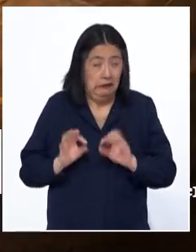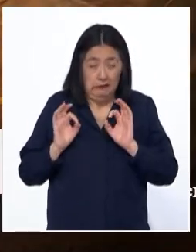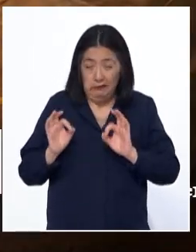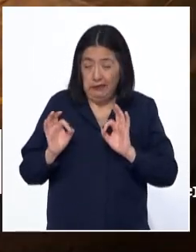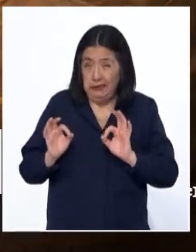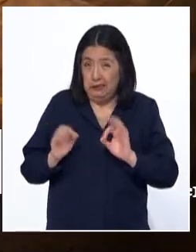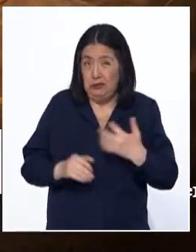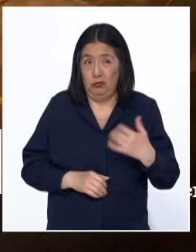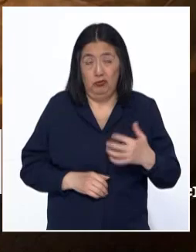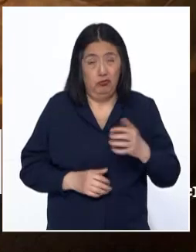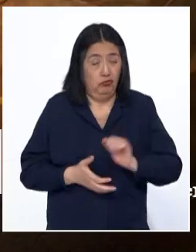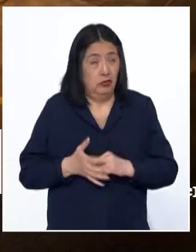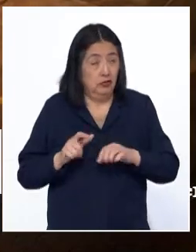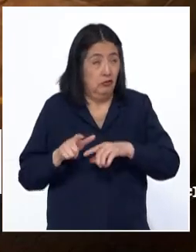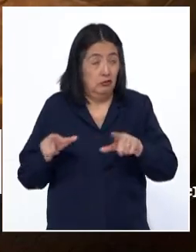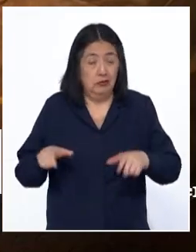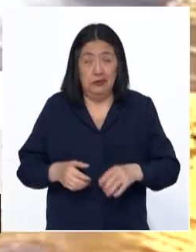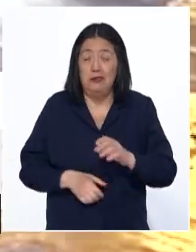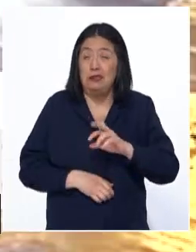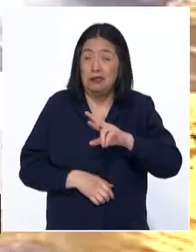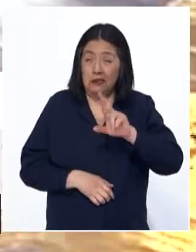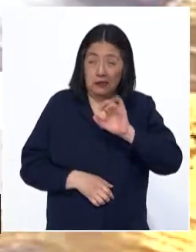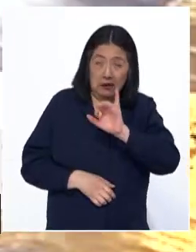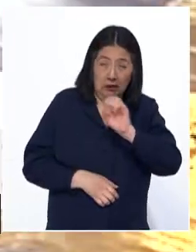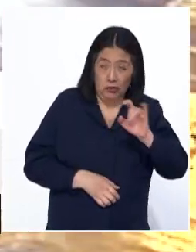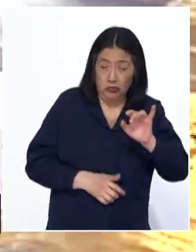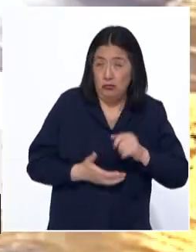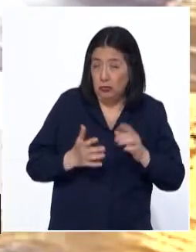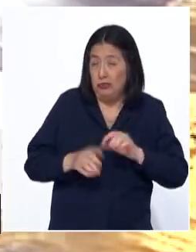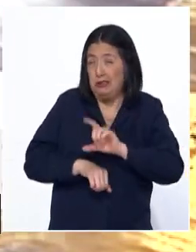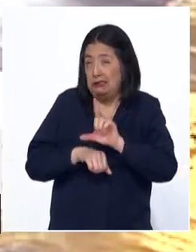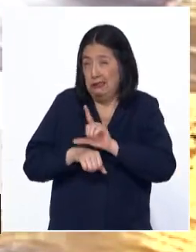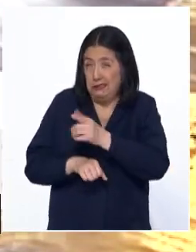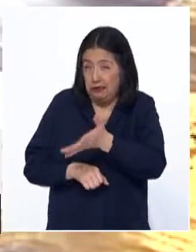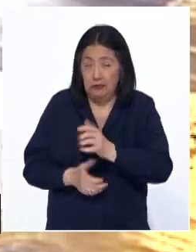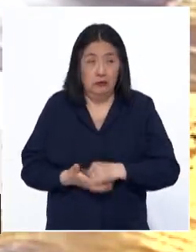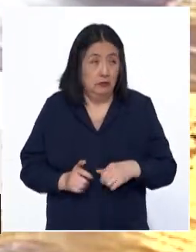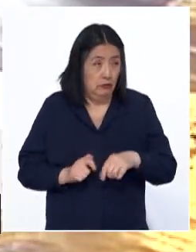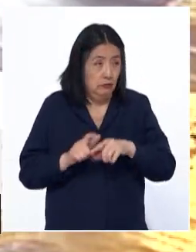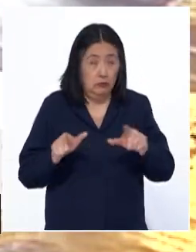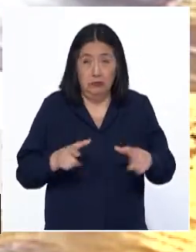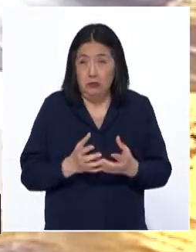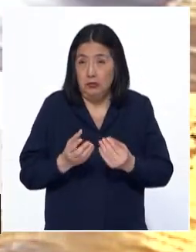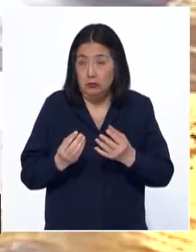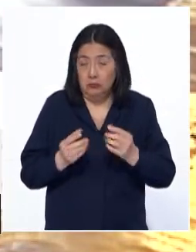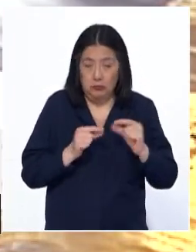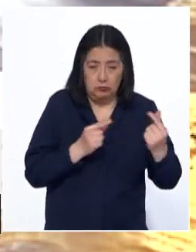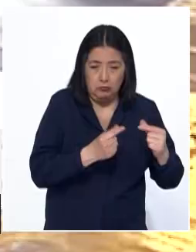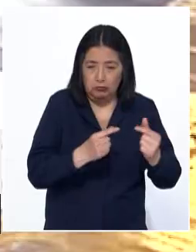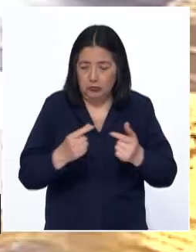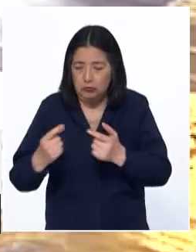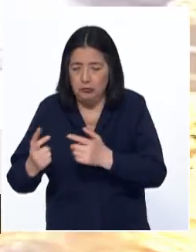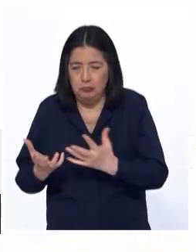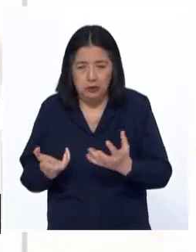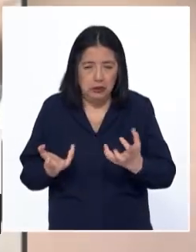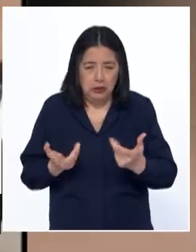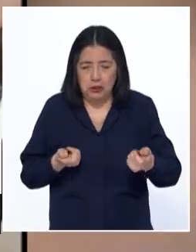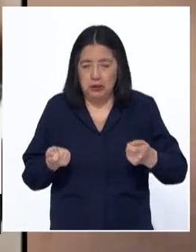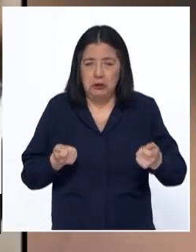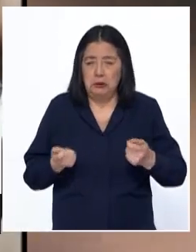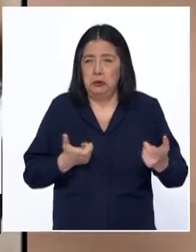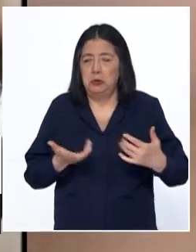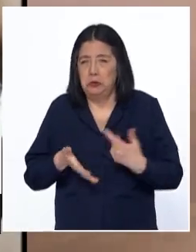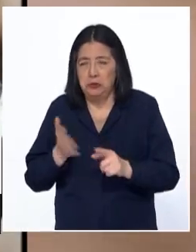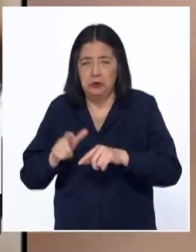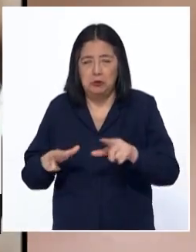peligrosa últimamente, la zona de Rizo en Lince, una zona donde mafias se disputan el control de la zona por el cobro